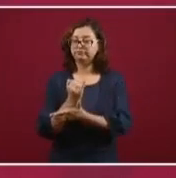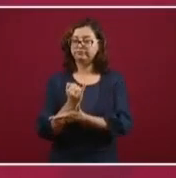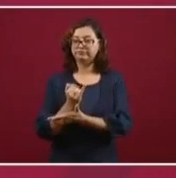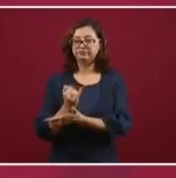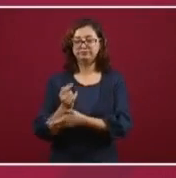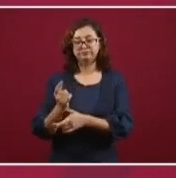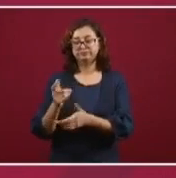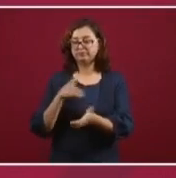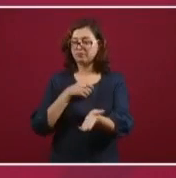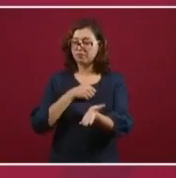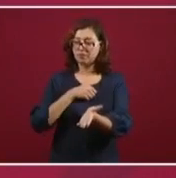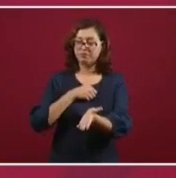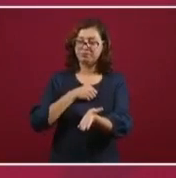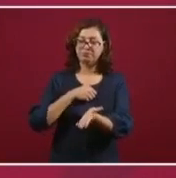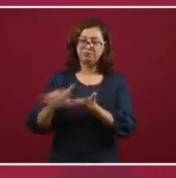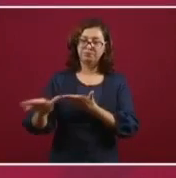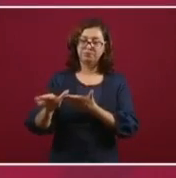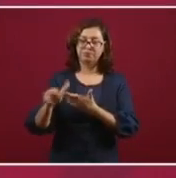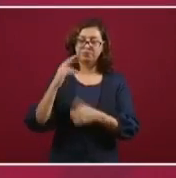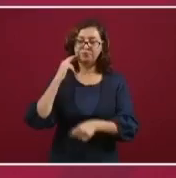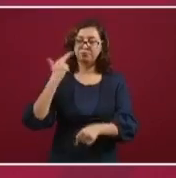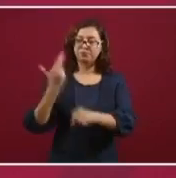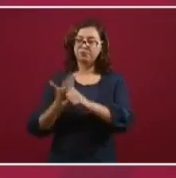separarlo del cargo.